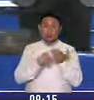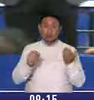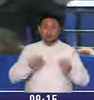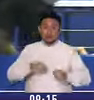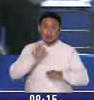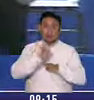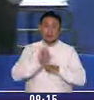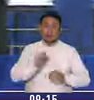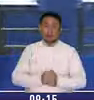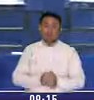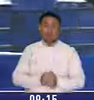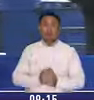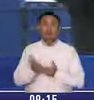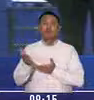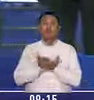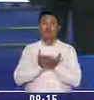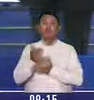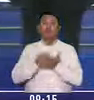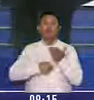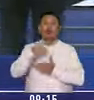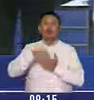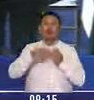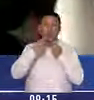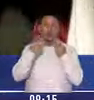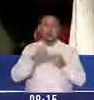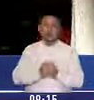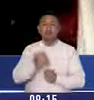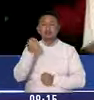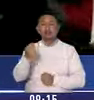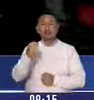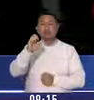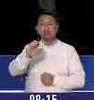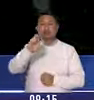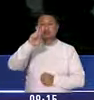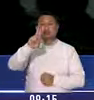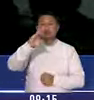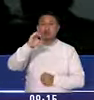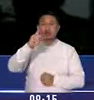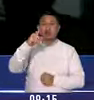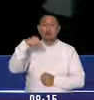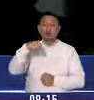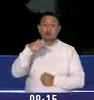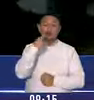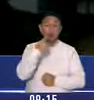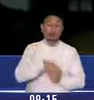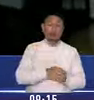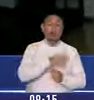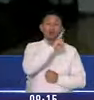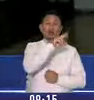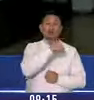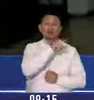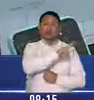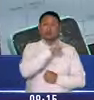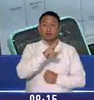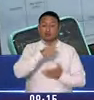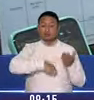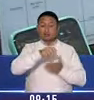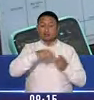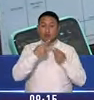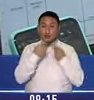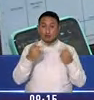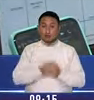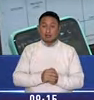en el país es el Servicio de Contratación Pública, SERCOP. Su titular señaló que solo en 2022 la contratación pública